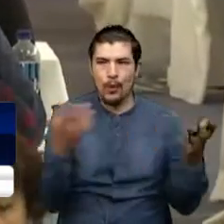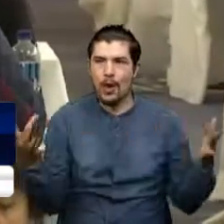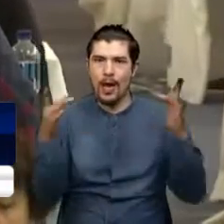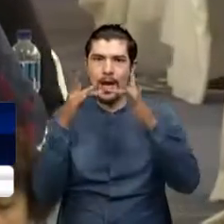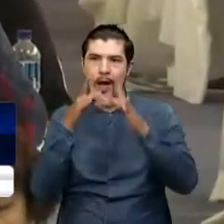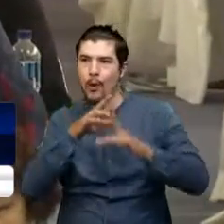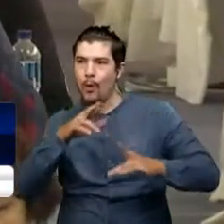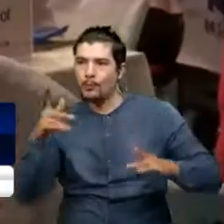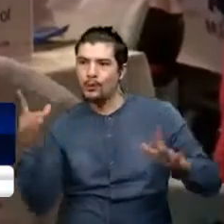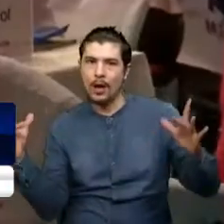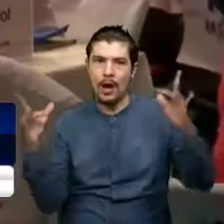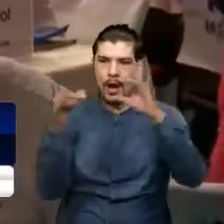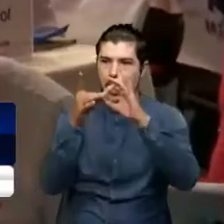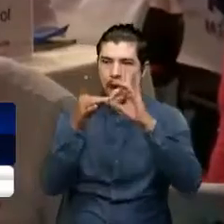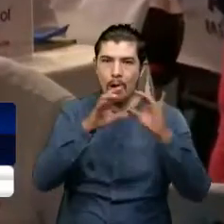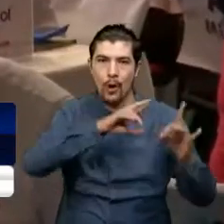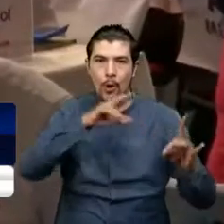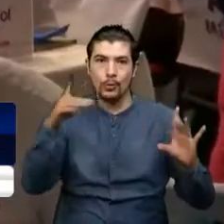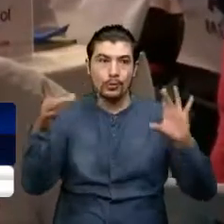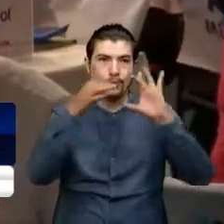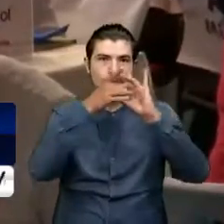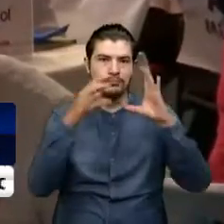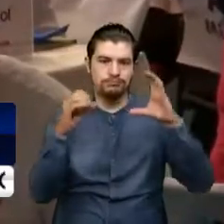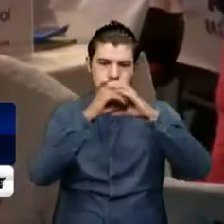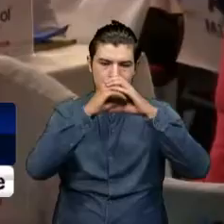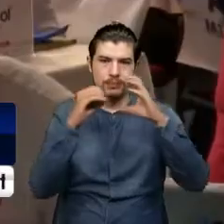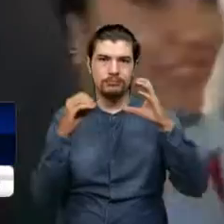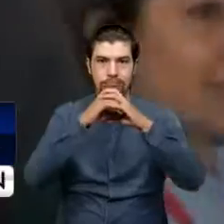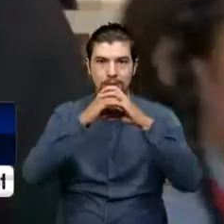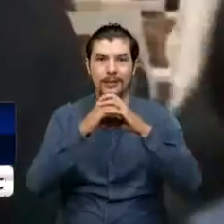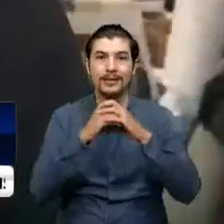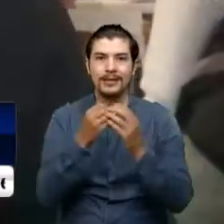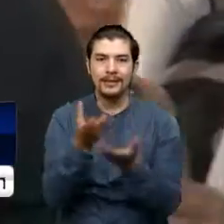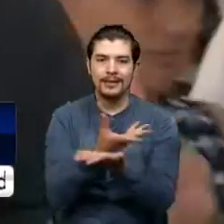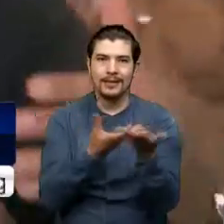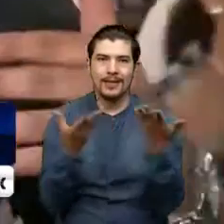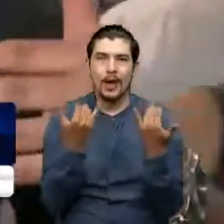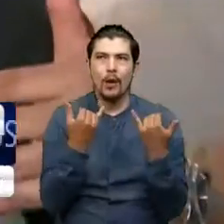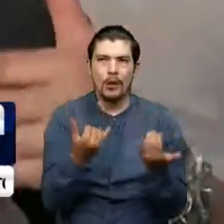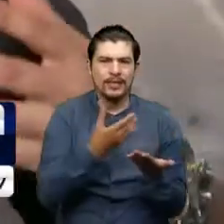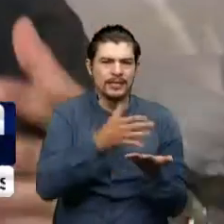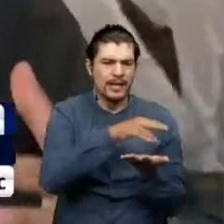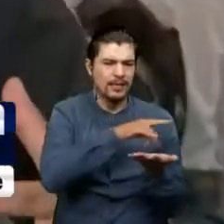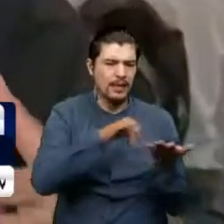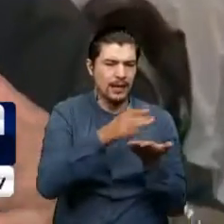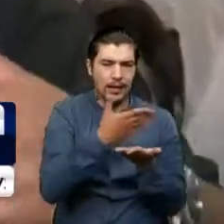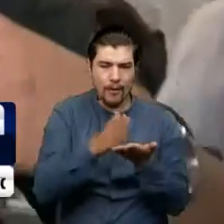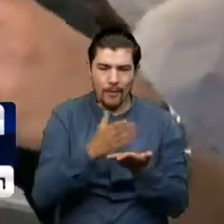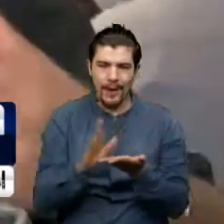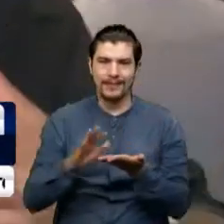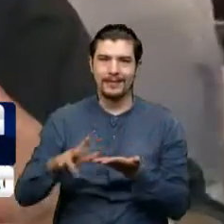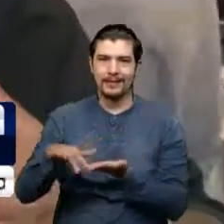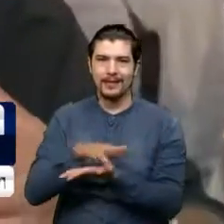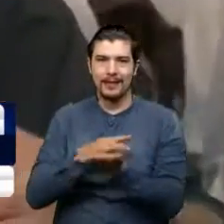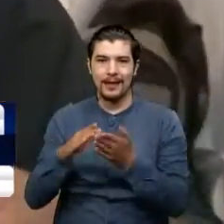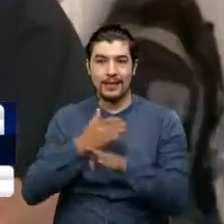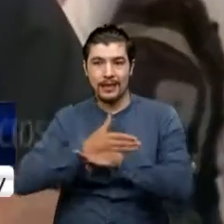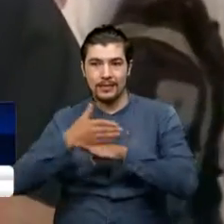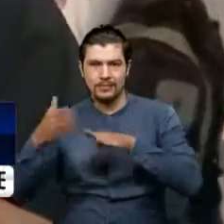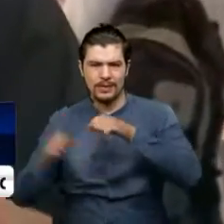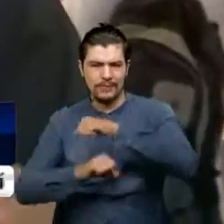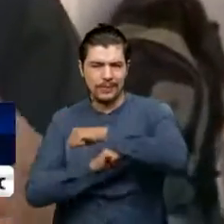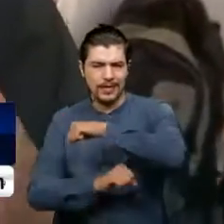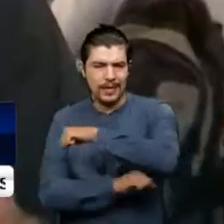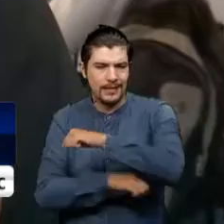esperamos a que primero hagamos mucho Santander compra Santander, para después tener la cultura, la fortaleza de ir a